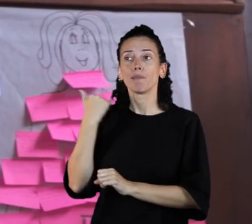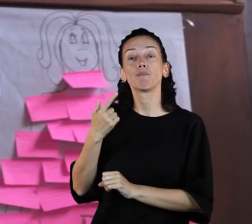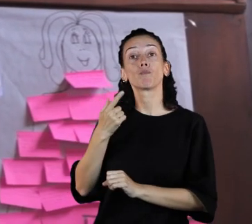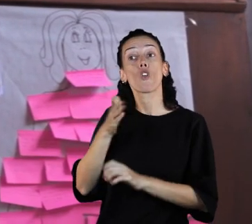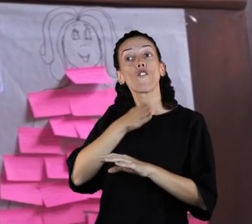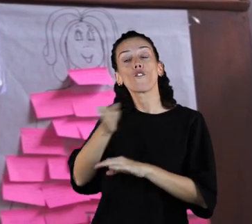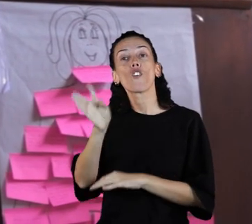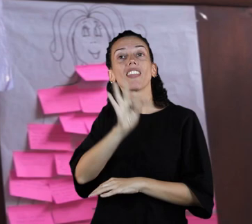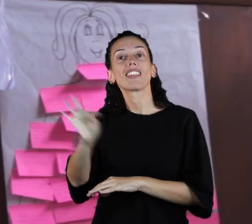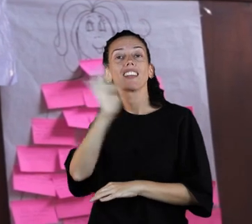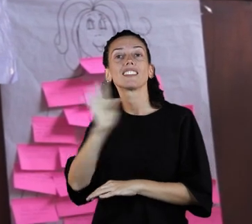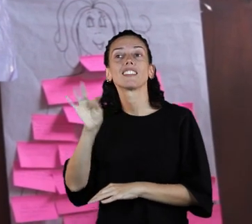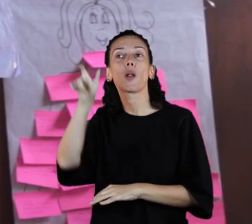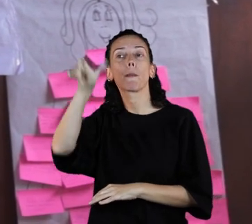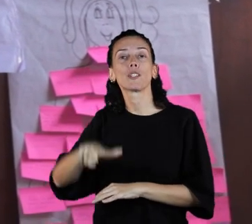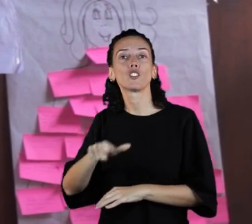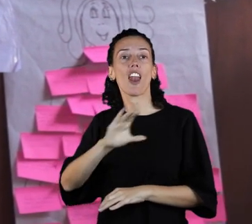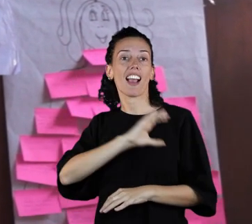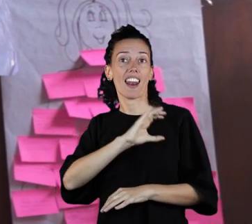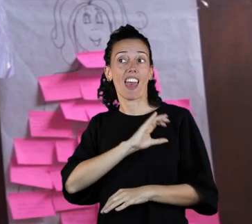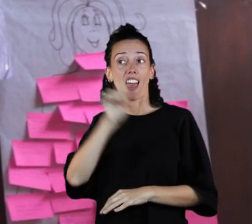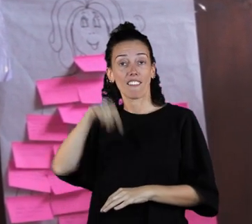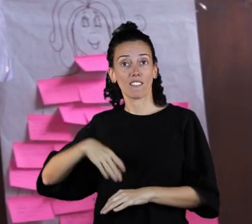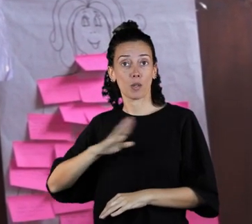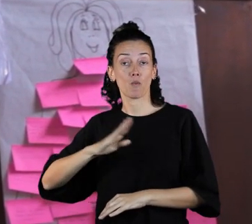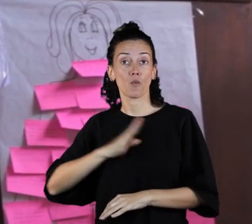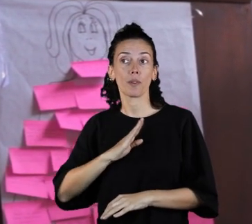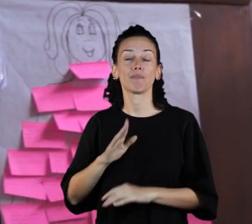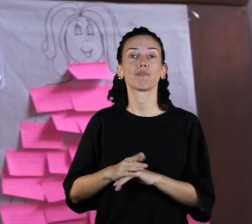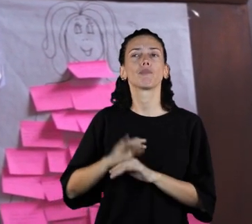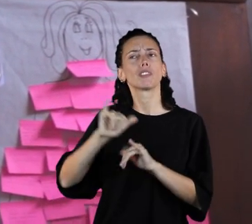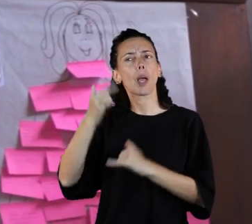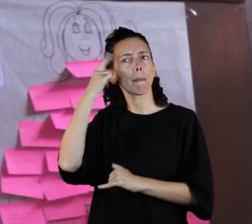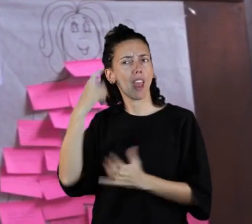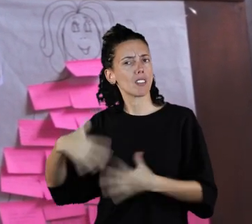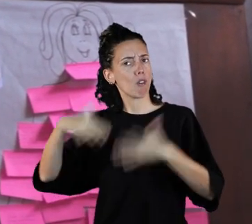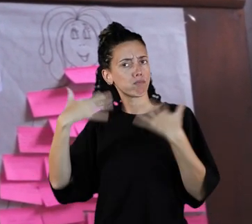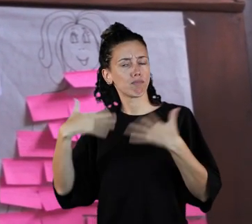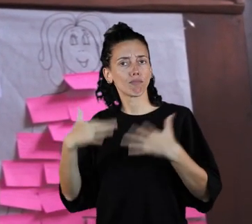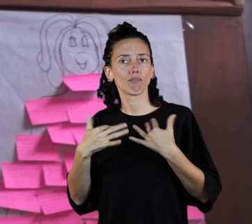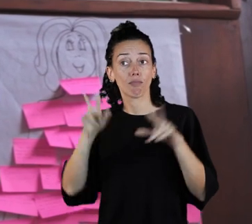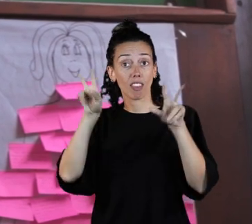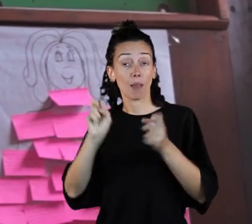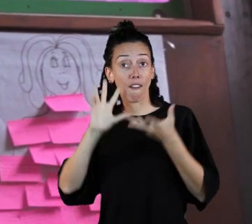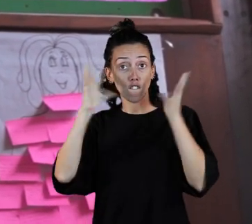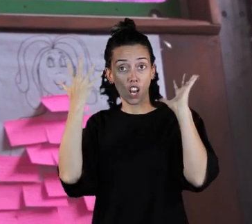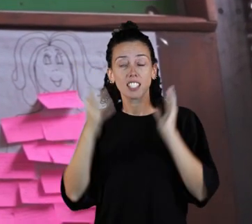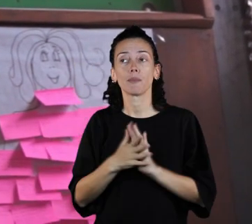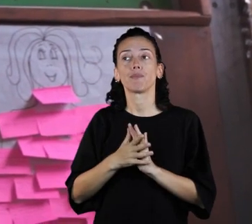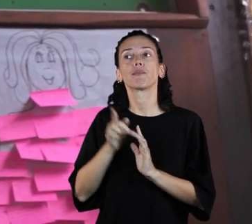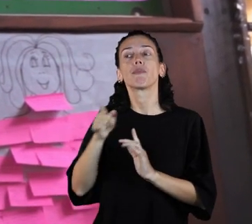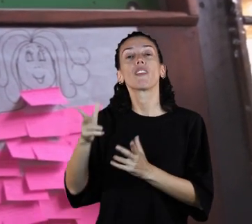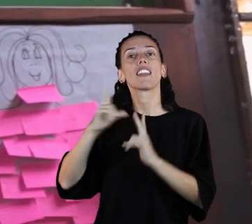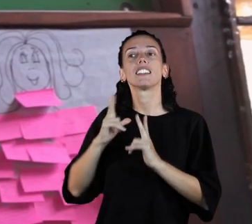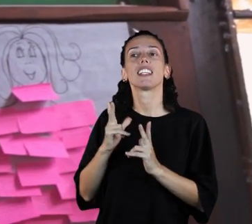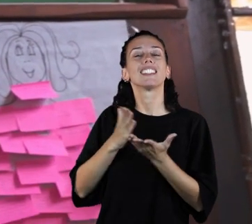tuve la oportunidad de tener un taller con una canadiense que hacía mucho que trabajaba en el tema y decía,